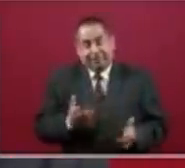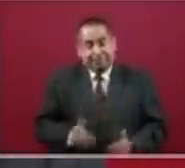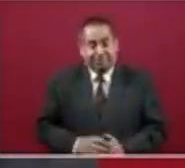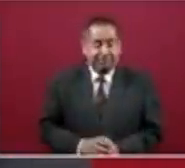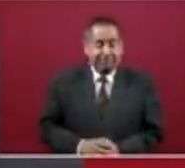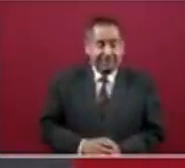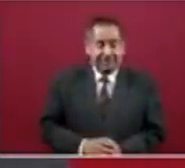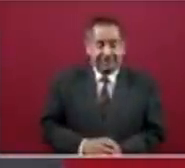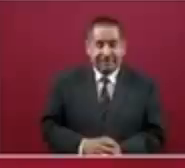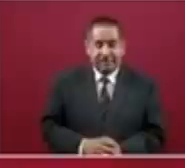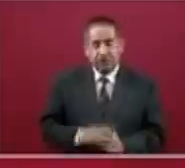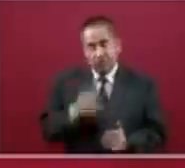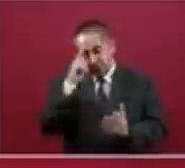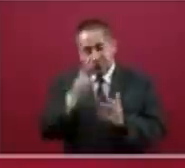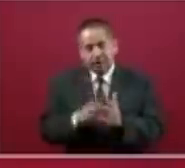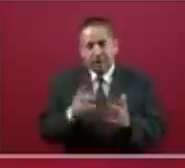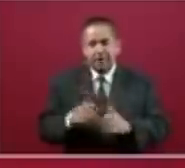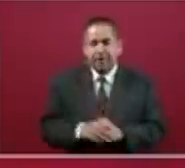es